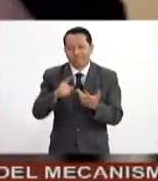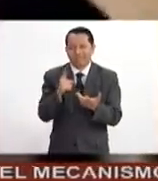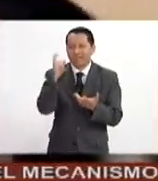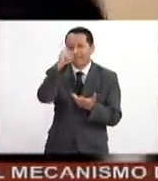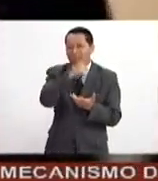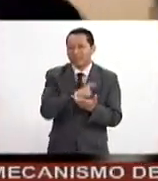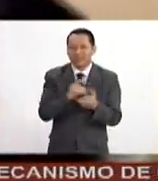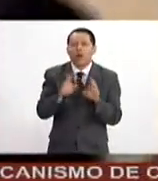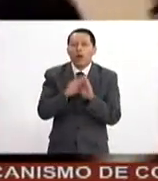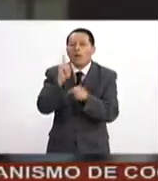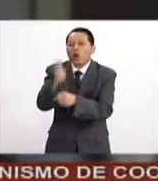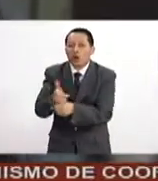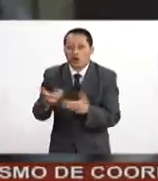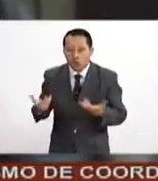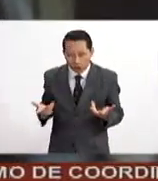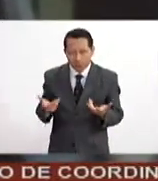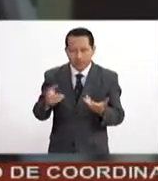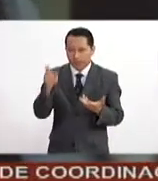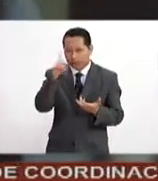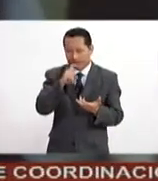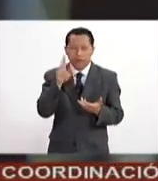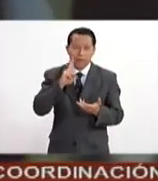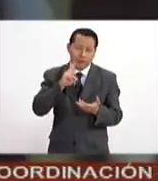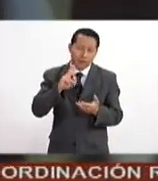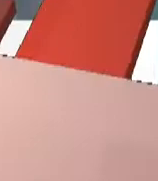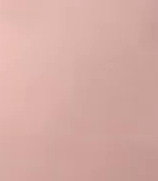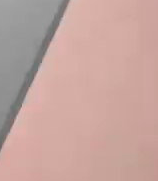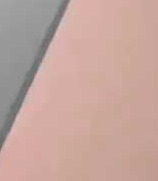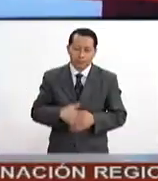llegar junto con las autoridades a ver cómo se dio ese dinero.